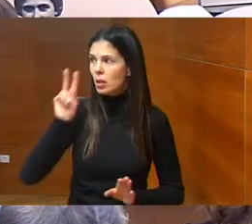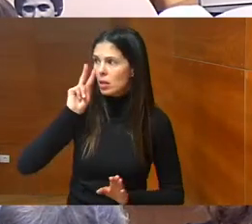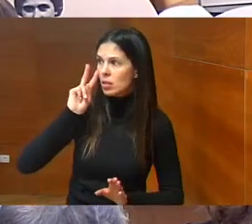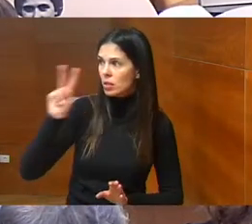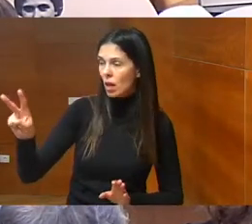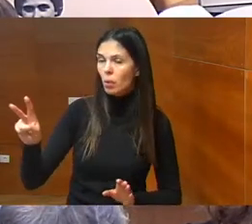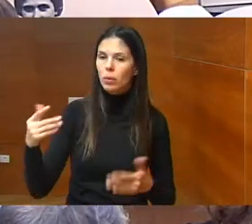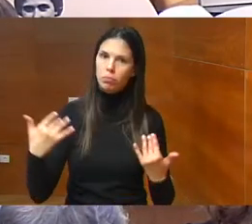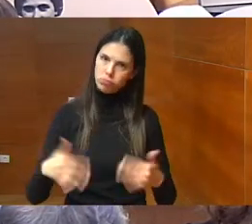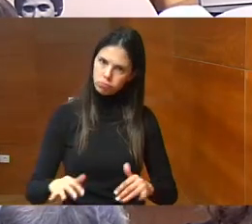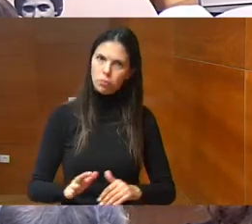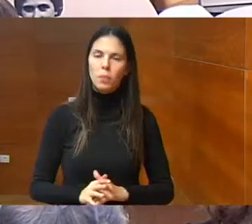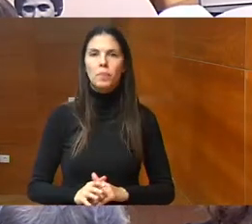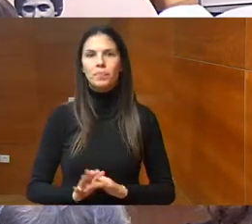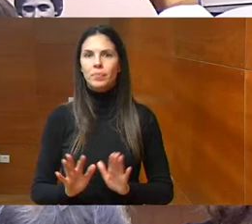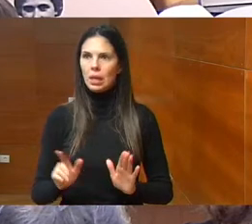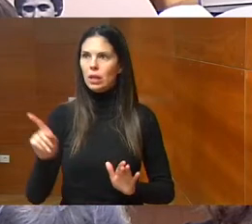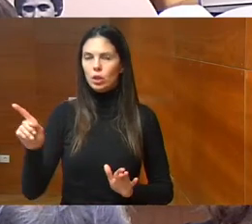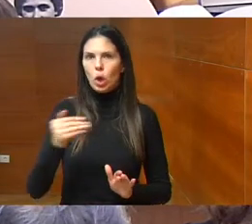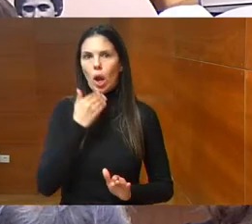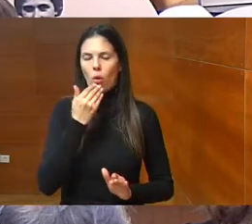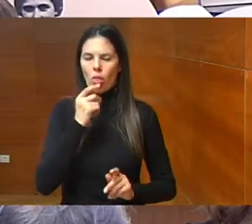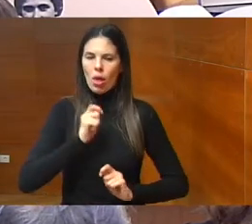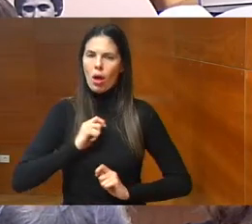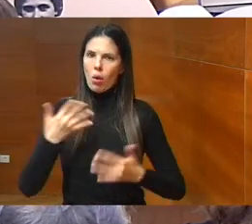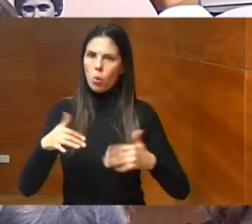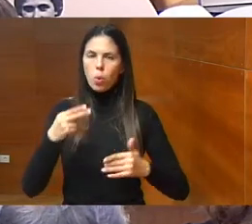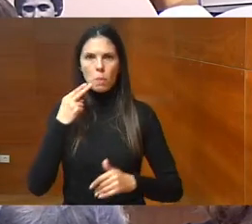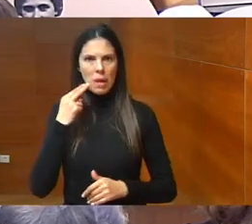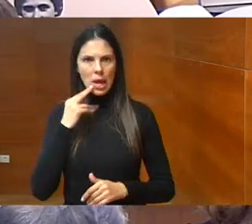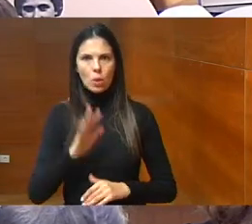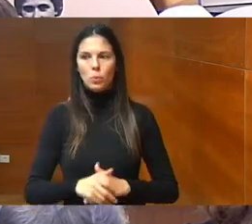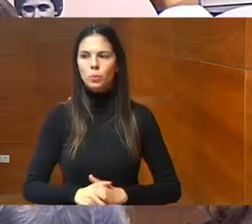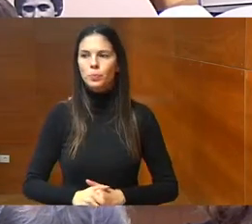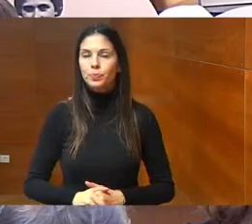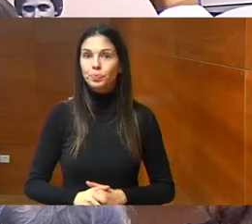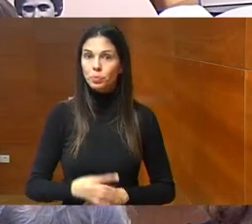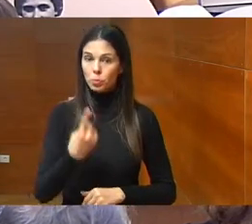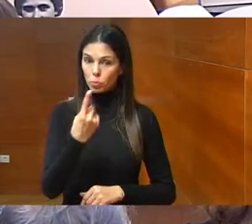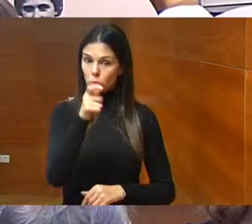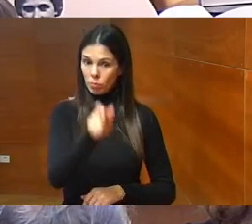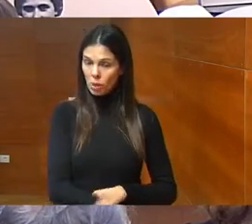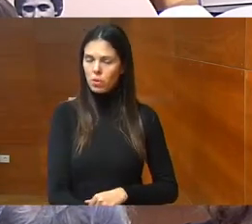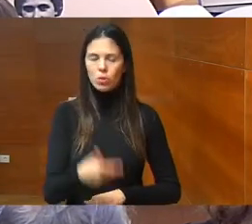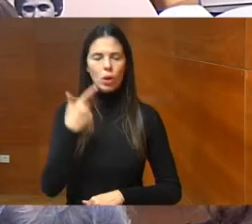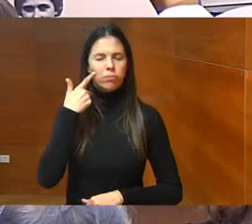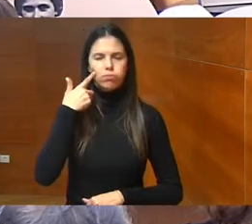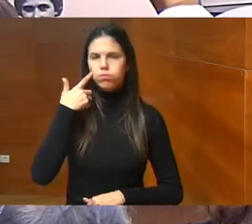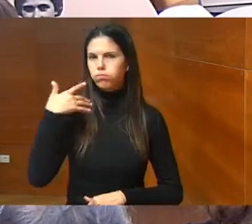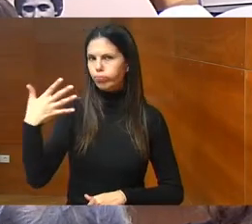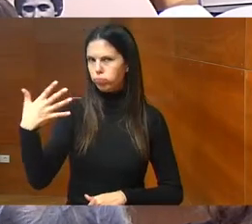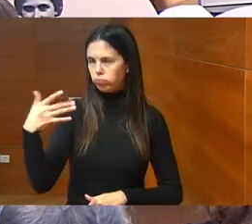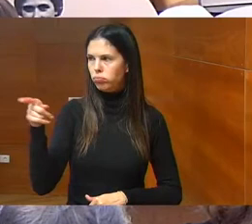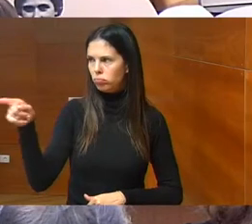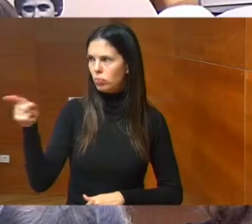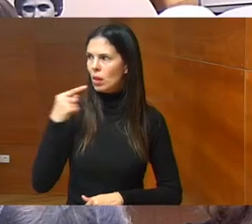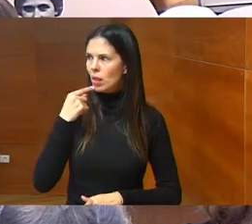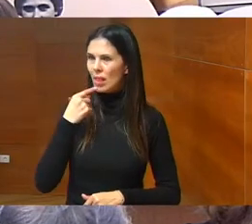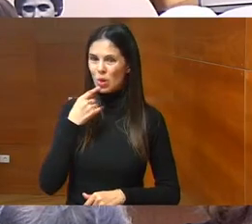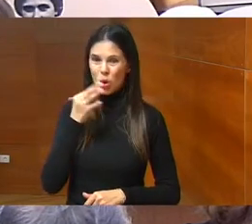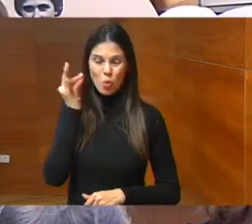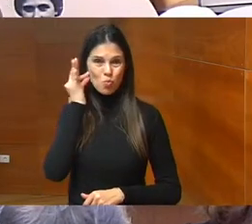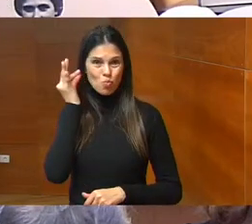a ver que esto era una cosa que imponía una persona que destaca o feito de una